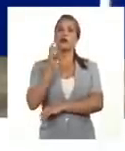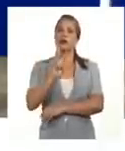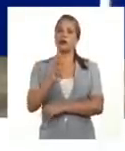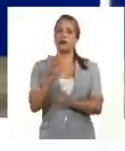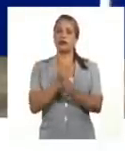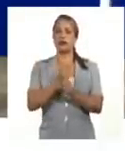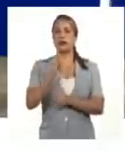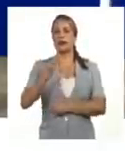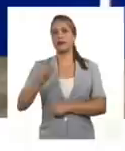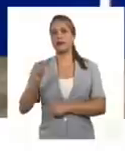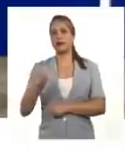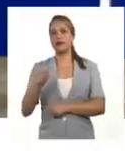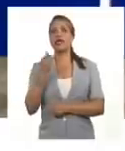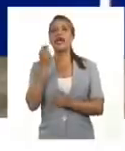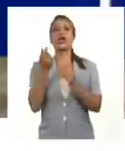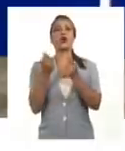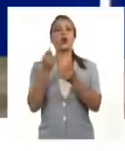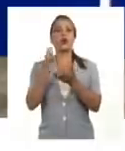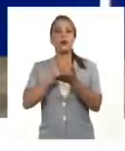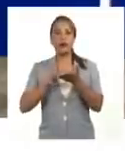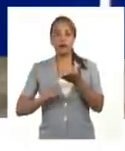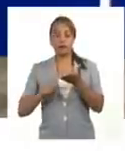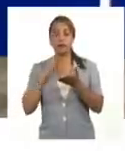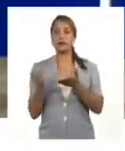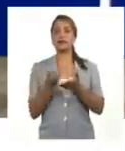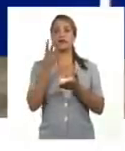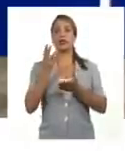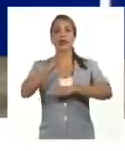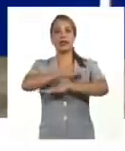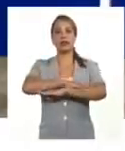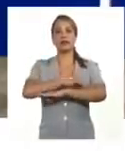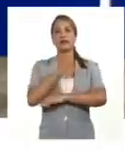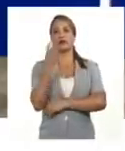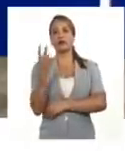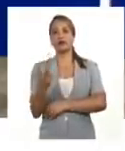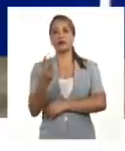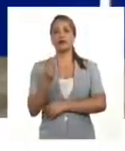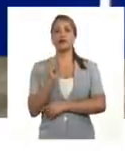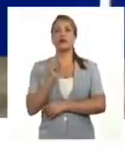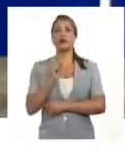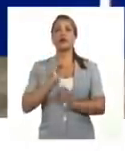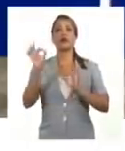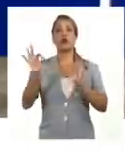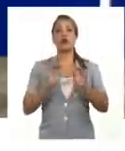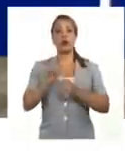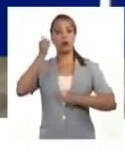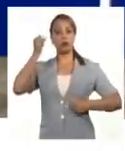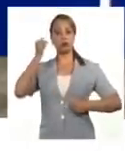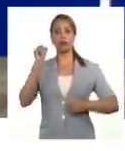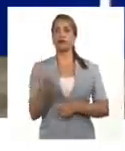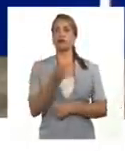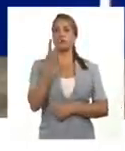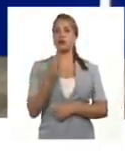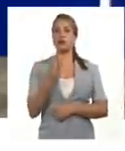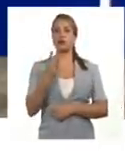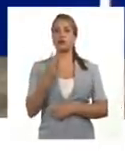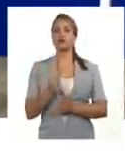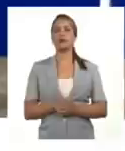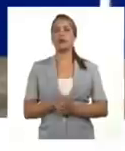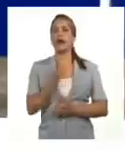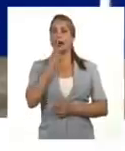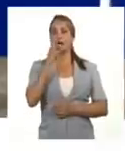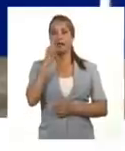trabajadores. Economía, 3. Recepción, 2. Seguridad, 2. Alojamiento,